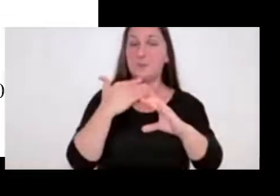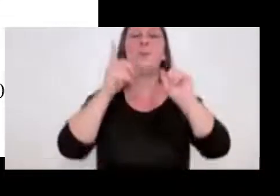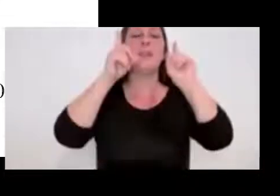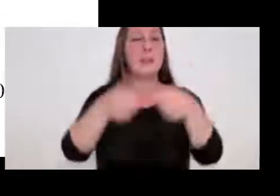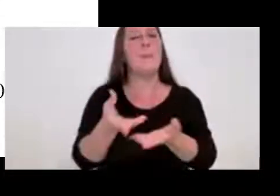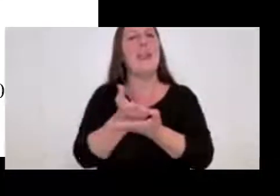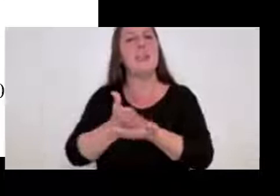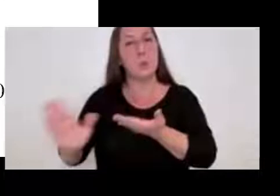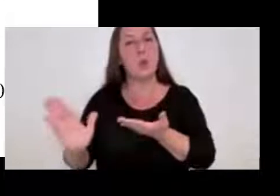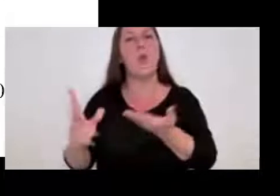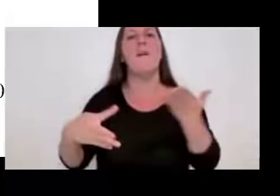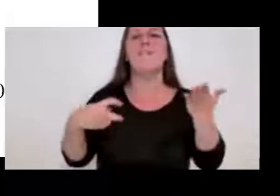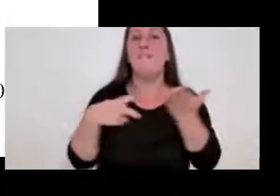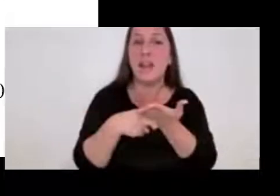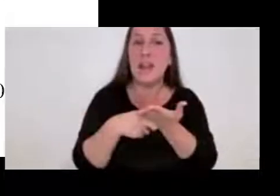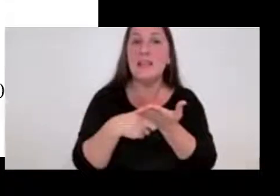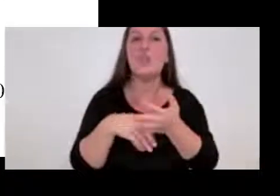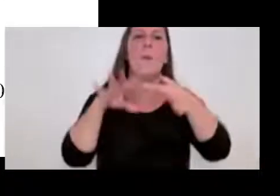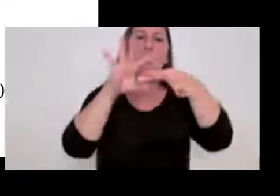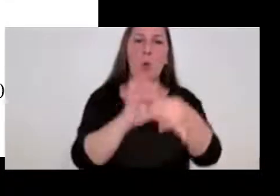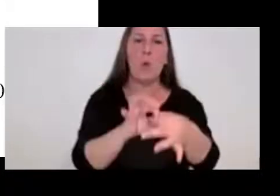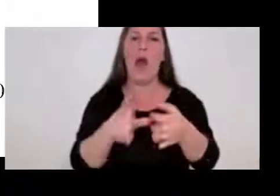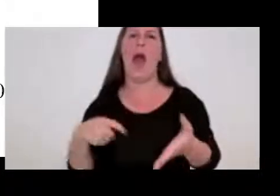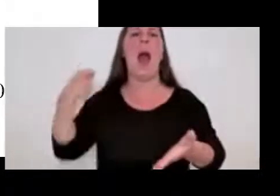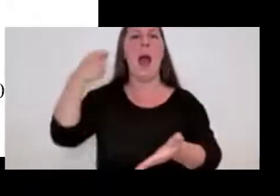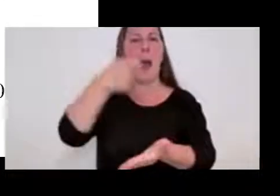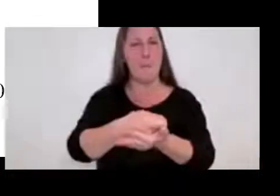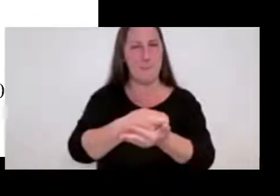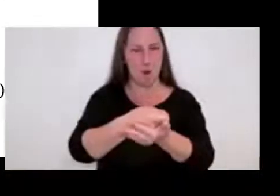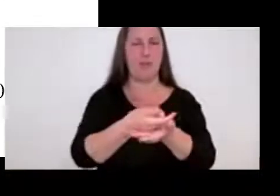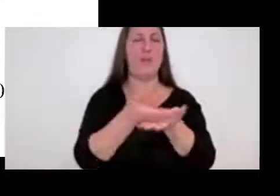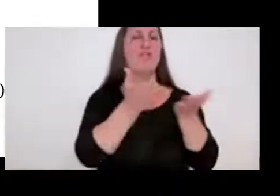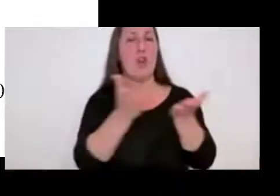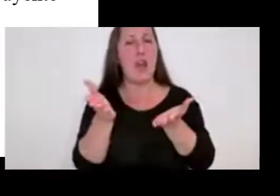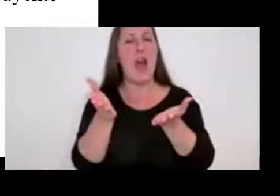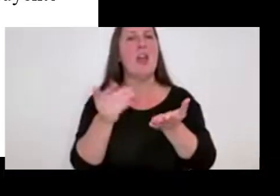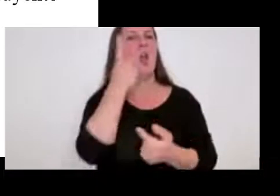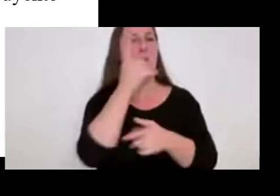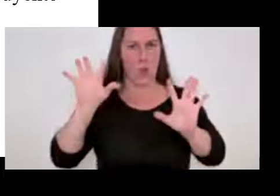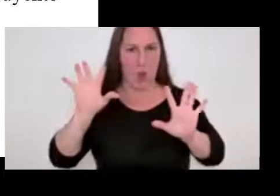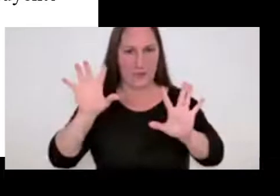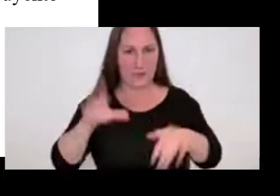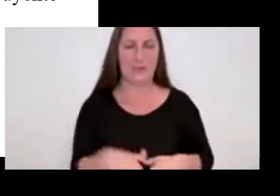la fiscalización vinculada al aporte solidario y extraordinario.